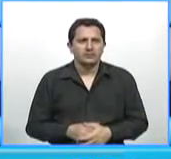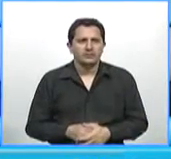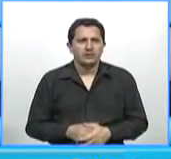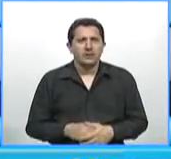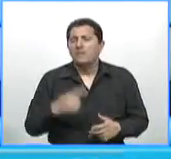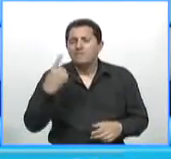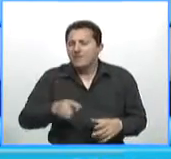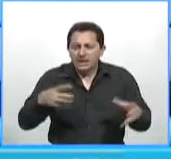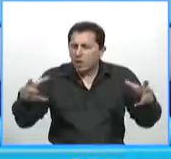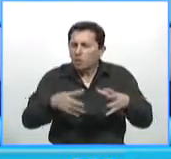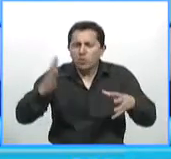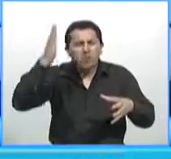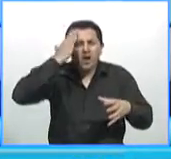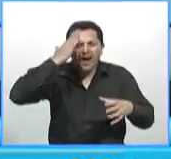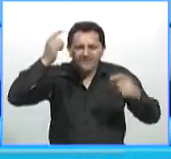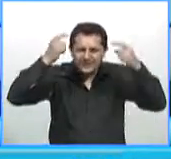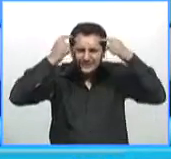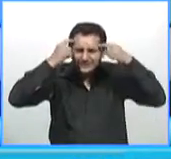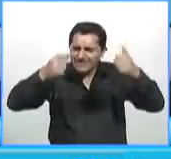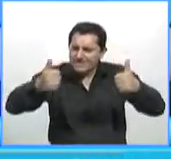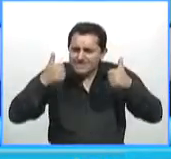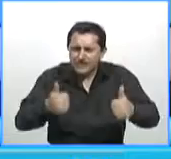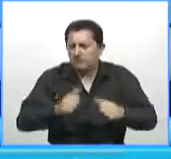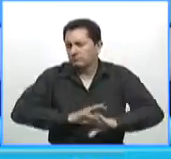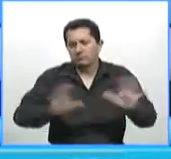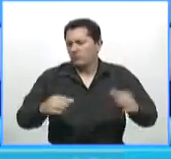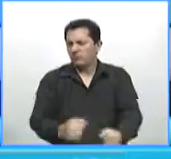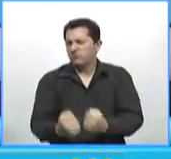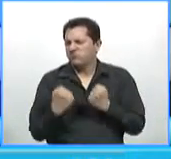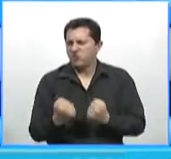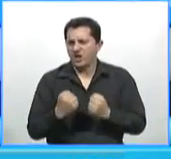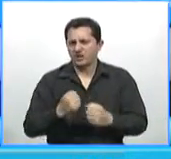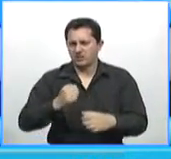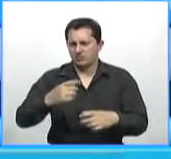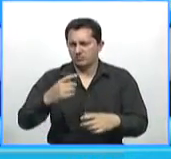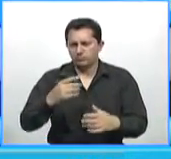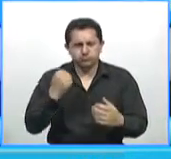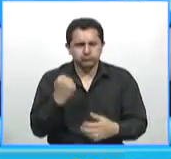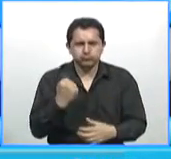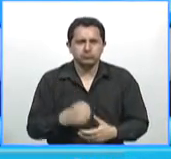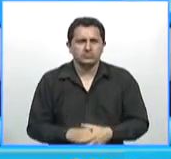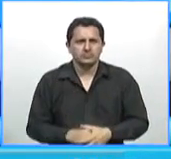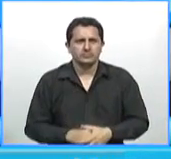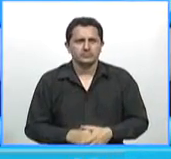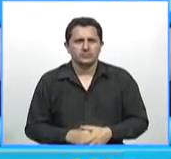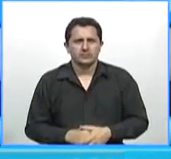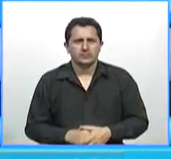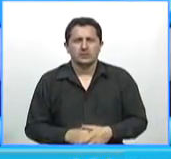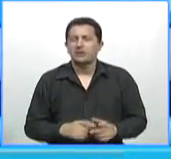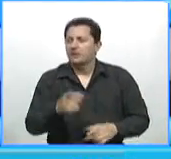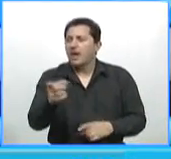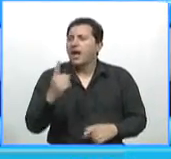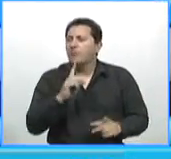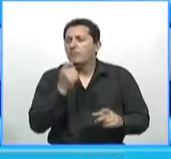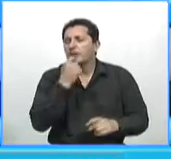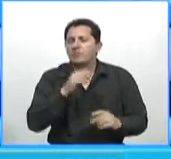de cabeza uno el grupo está bien, para mí no hay con qué darle. Qué importante eso. En esos momentos donde vos decías... algunos resultados no se